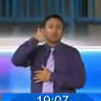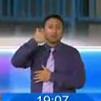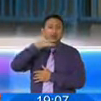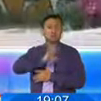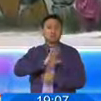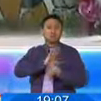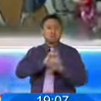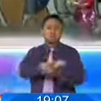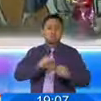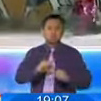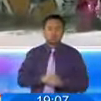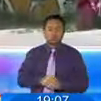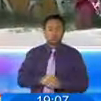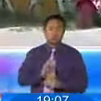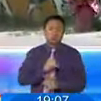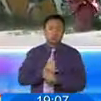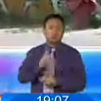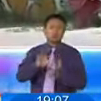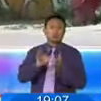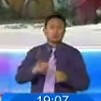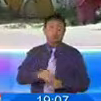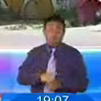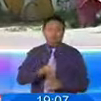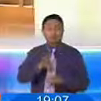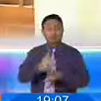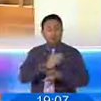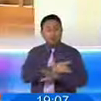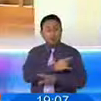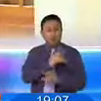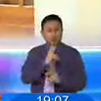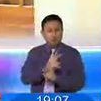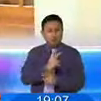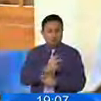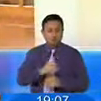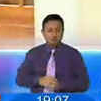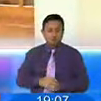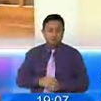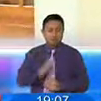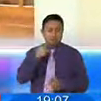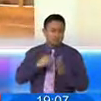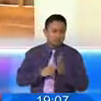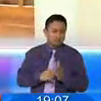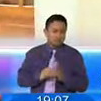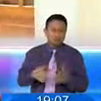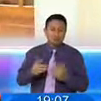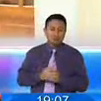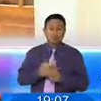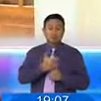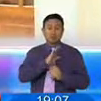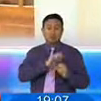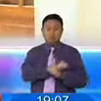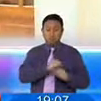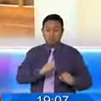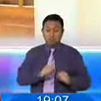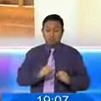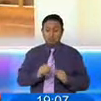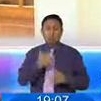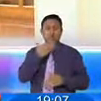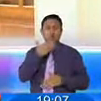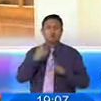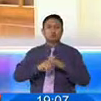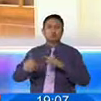de bombas, por lo que la ciudadanía debe estar preparada. Por ejemplo, ¿cómo evacuar frente a una amenaza de bomba? Porque eso